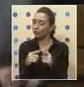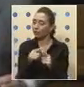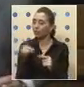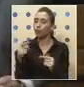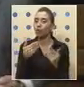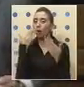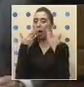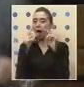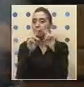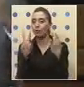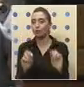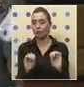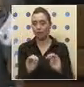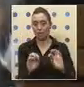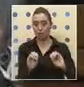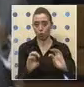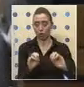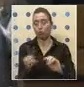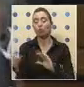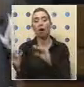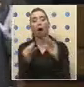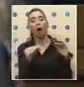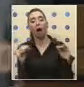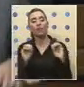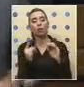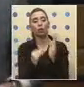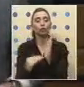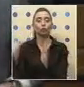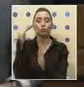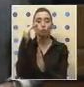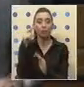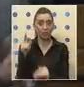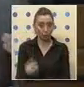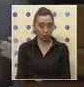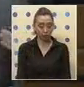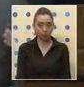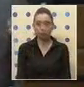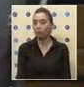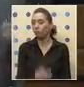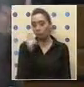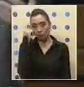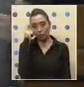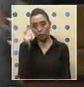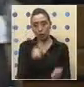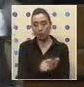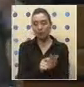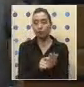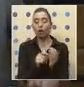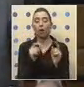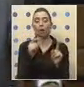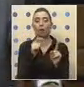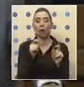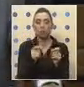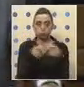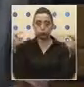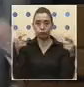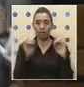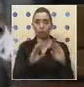de educación, cuando estamos hablando de la educación superior, objetivamente la explosión de educación superior se produjo